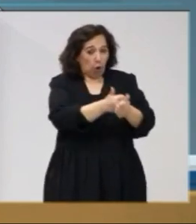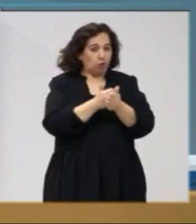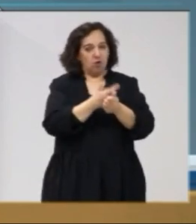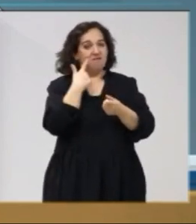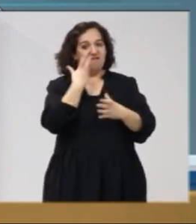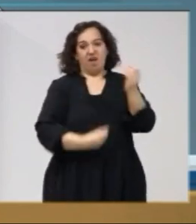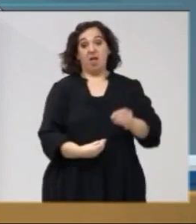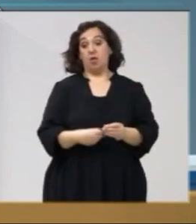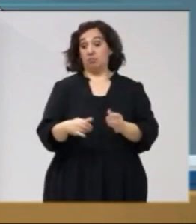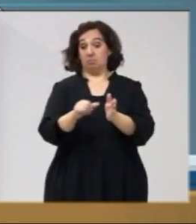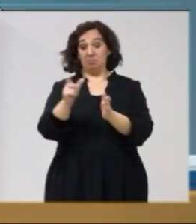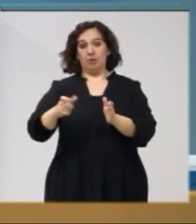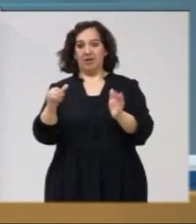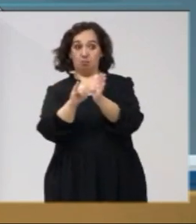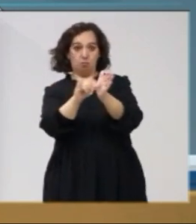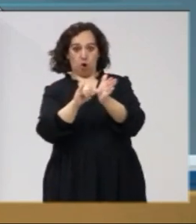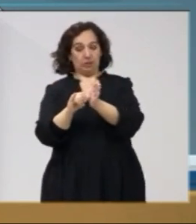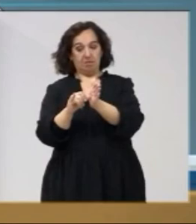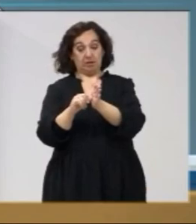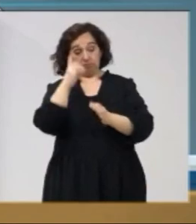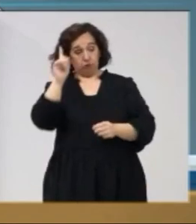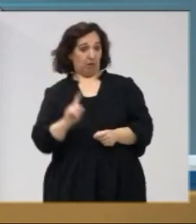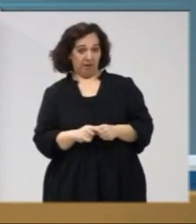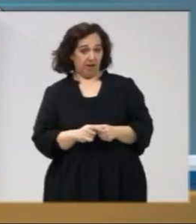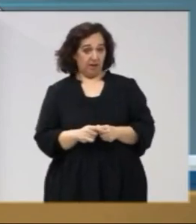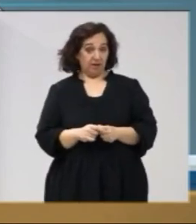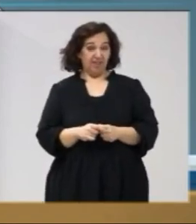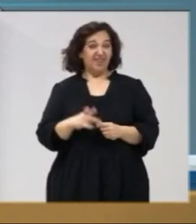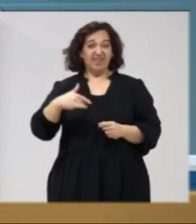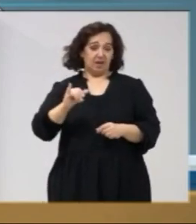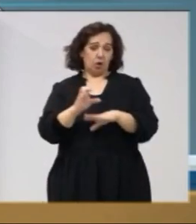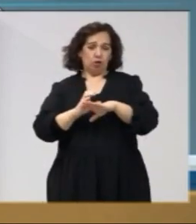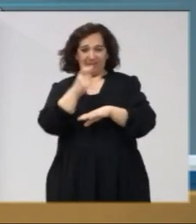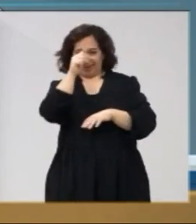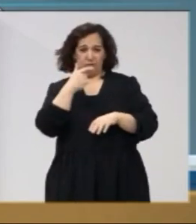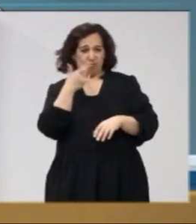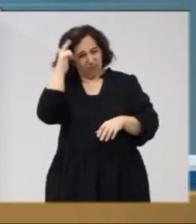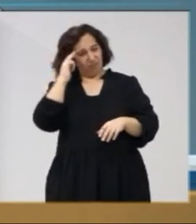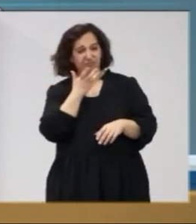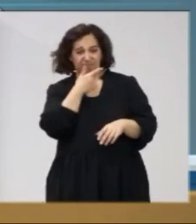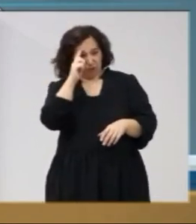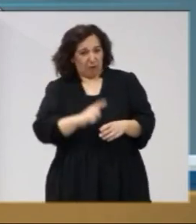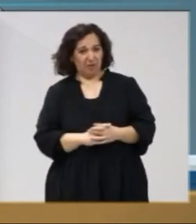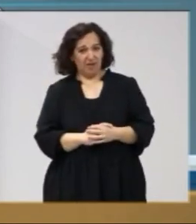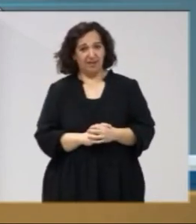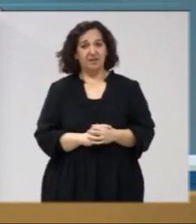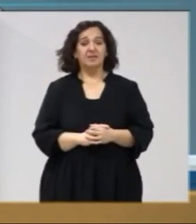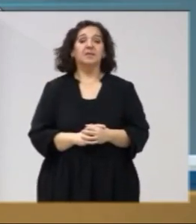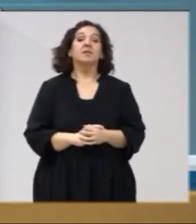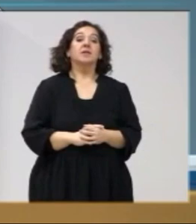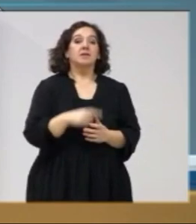próximas, que no lo sabían, y mucho menos el consejero. Pero es consciente que cuando ocurre algo tan